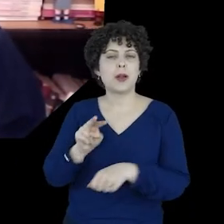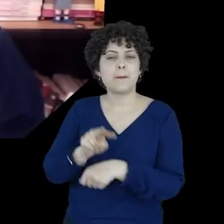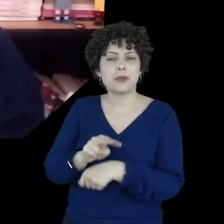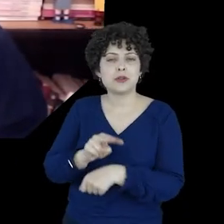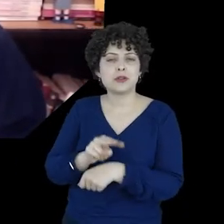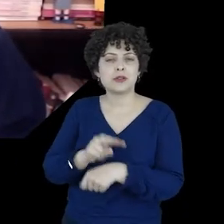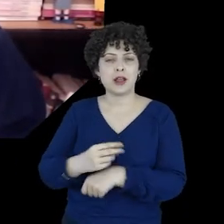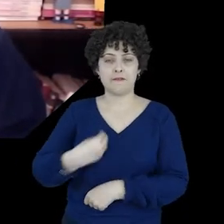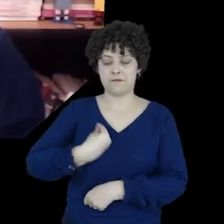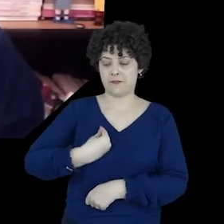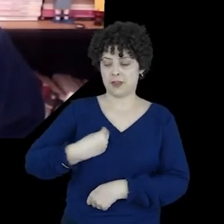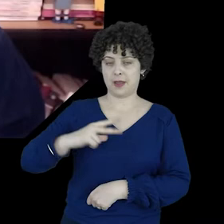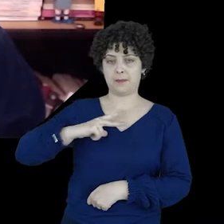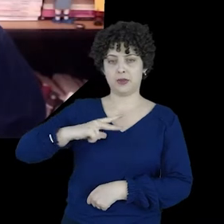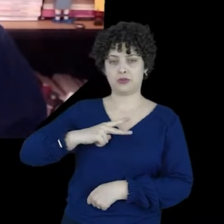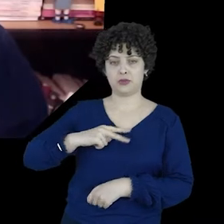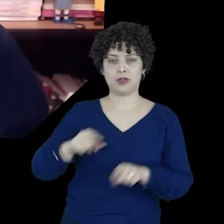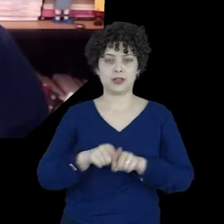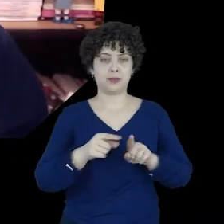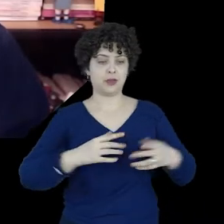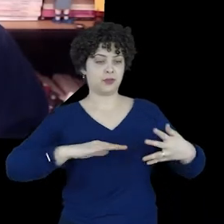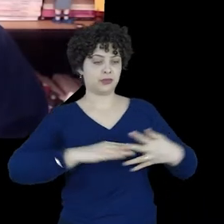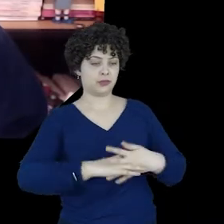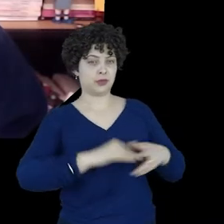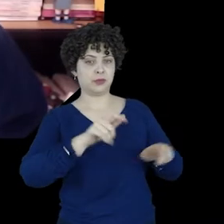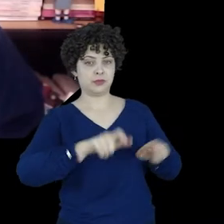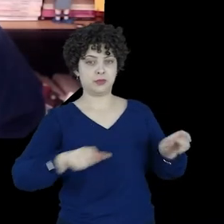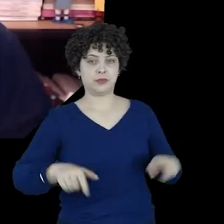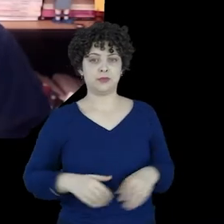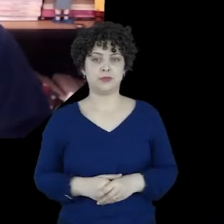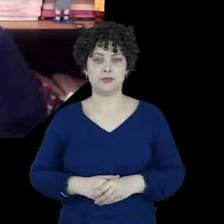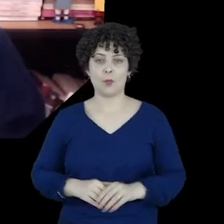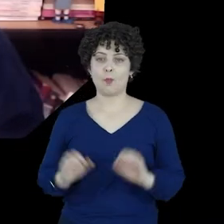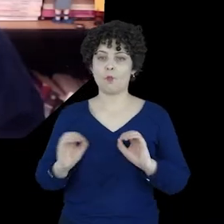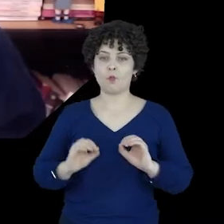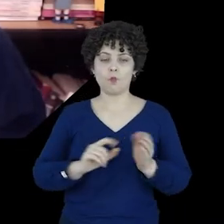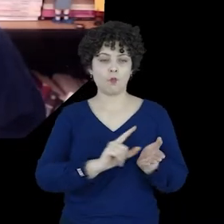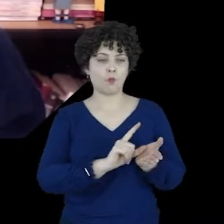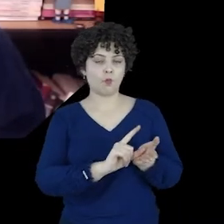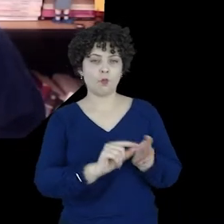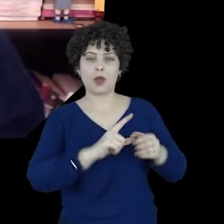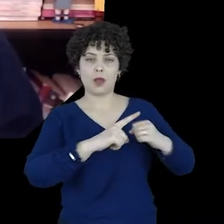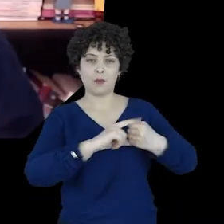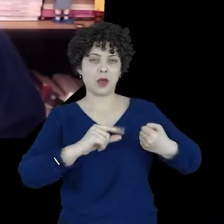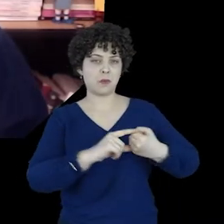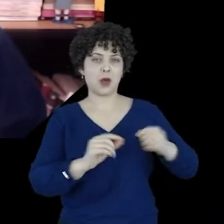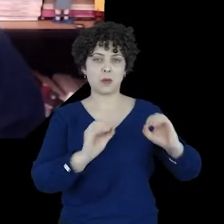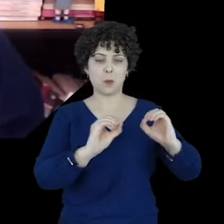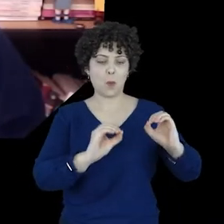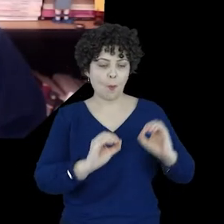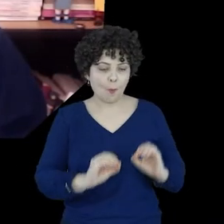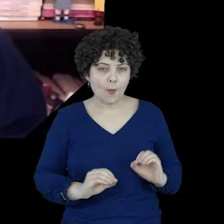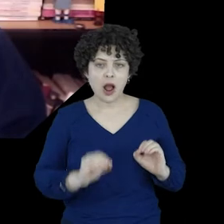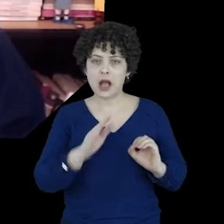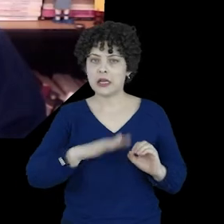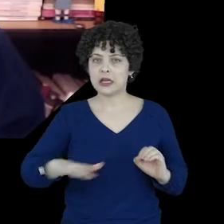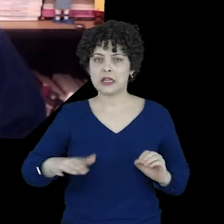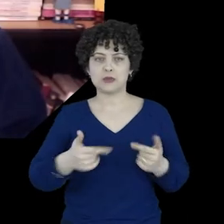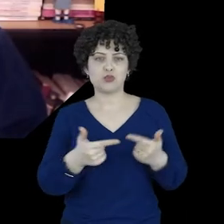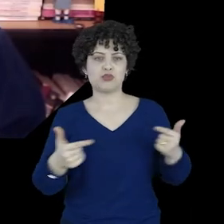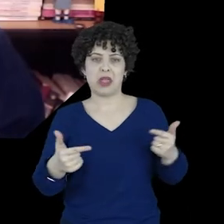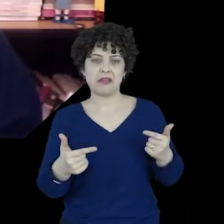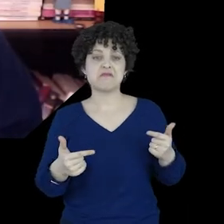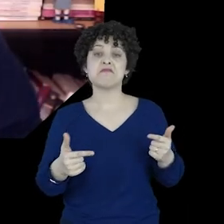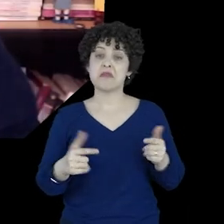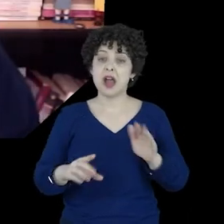protección de la vida privada y de sus ciudadanos. En ninguno de sus artículos menciona a niñas, y como